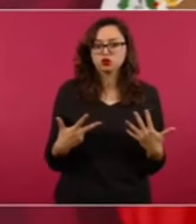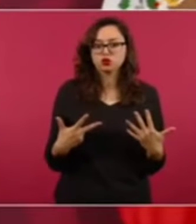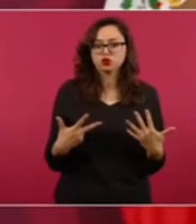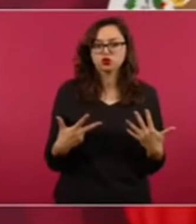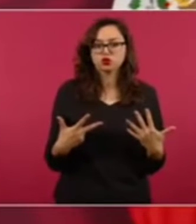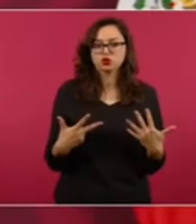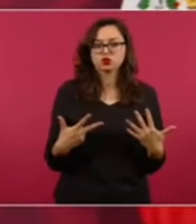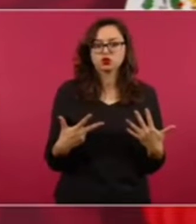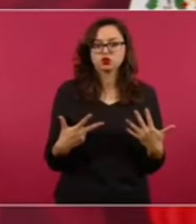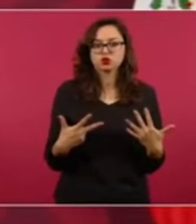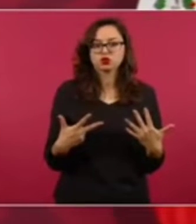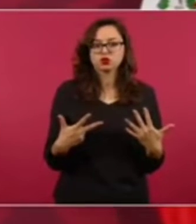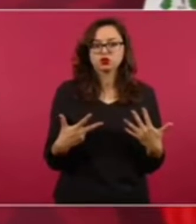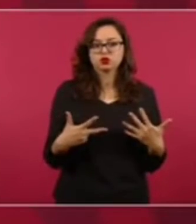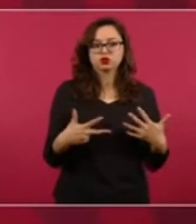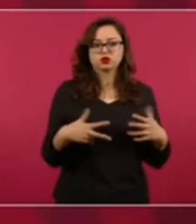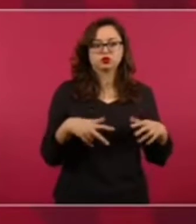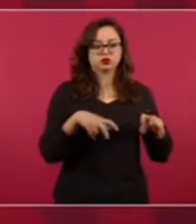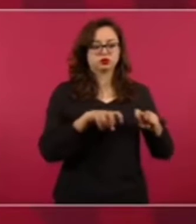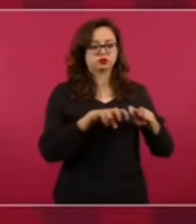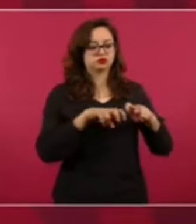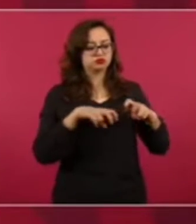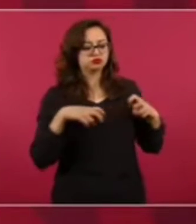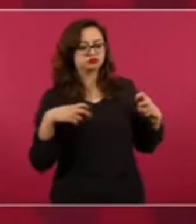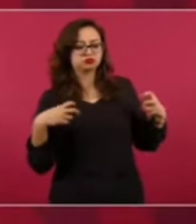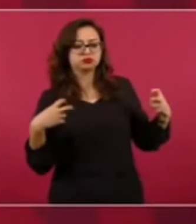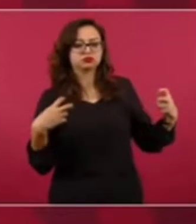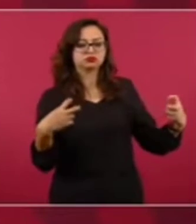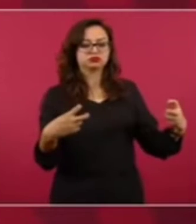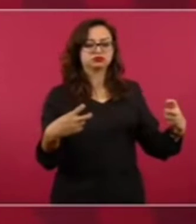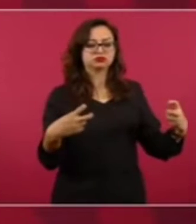a ver, vamos a buscar a uno, ¿no?